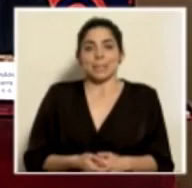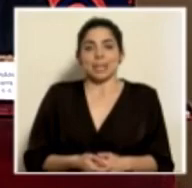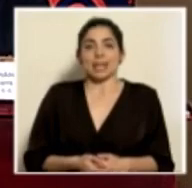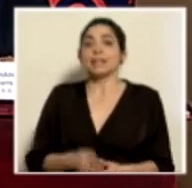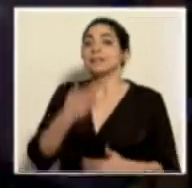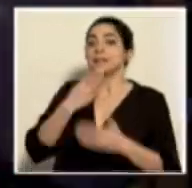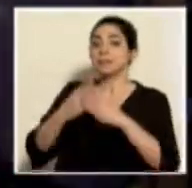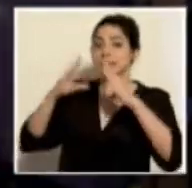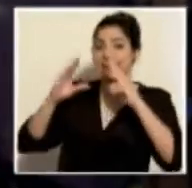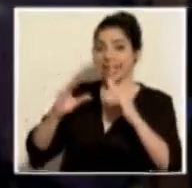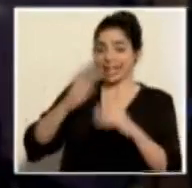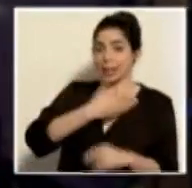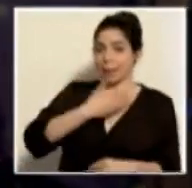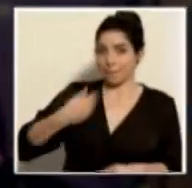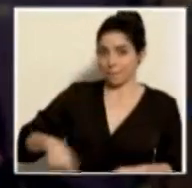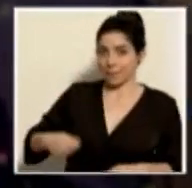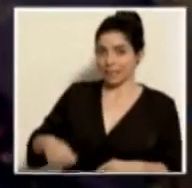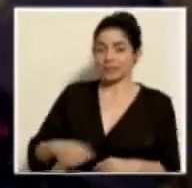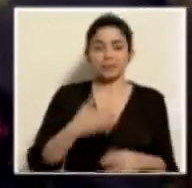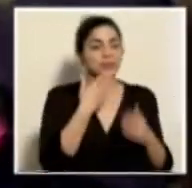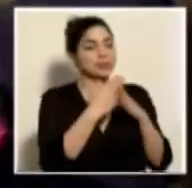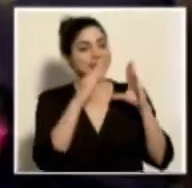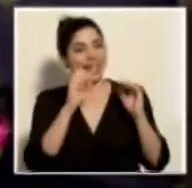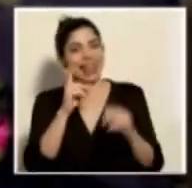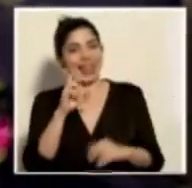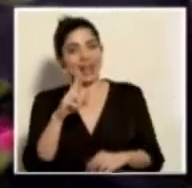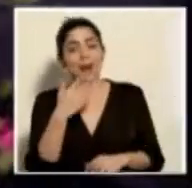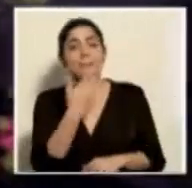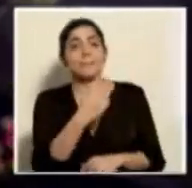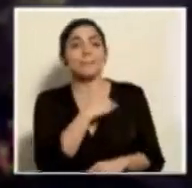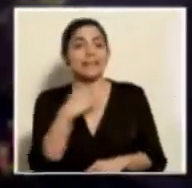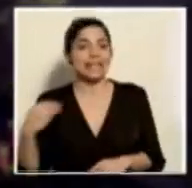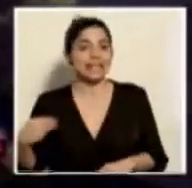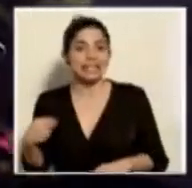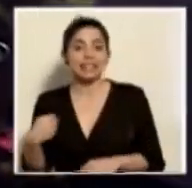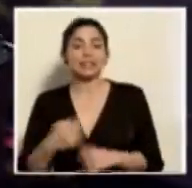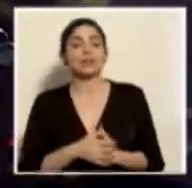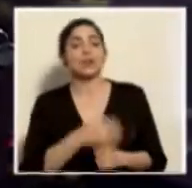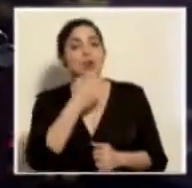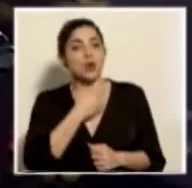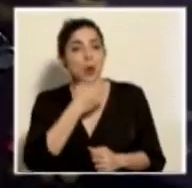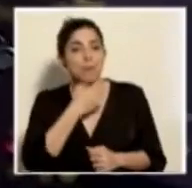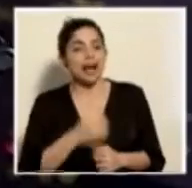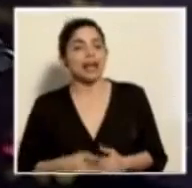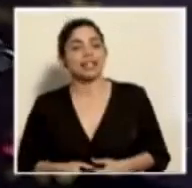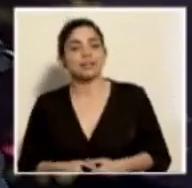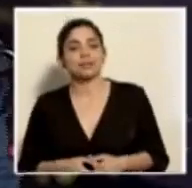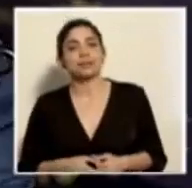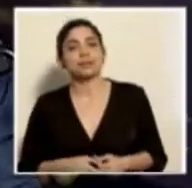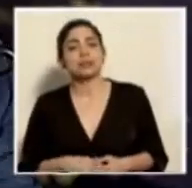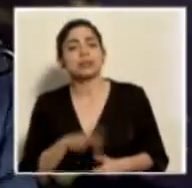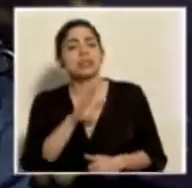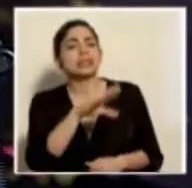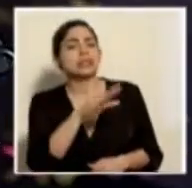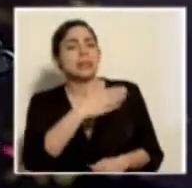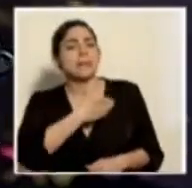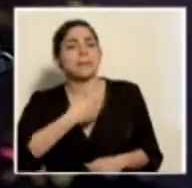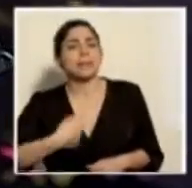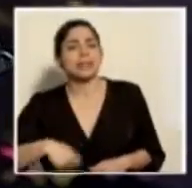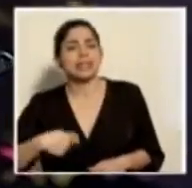Muy buenas tardes, señor presidente. Buenas tardes, don Edgar. Señor ministro, don Román. Señor